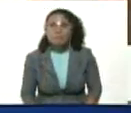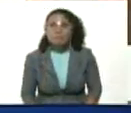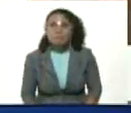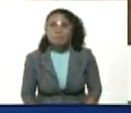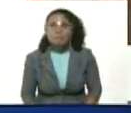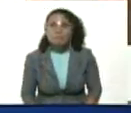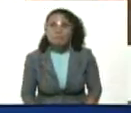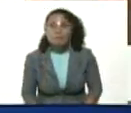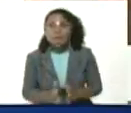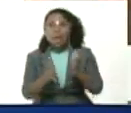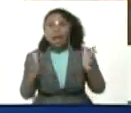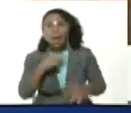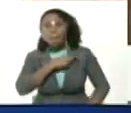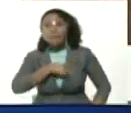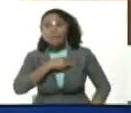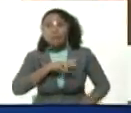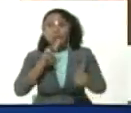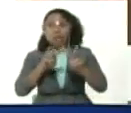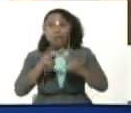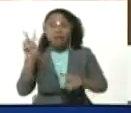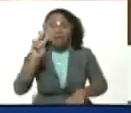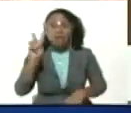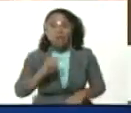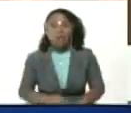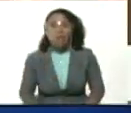la Gran Misión Vivienda Venezuela